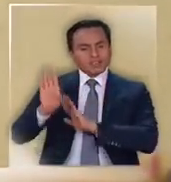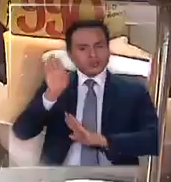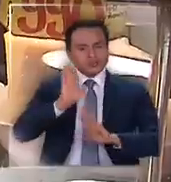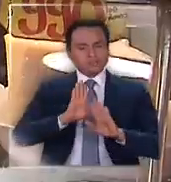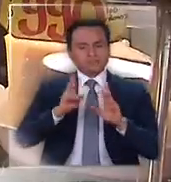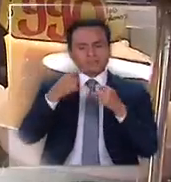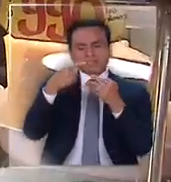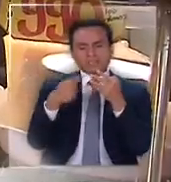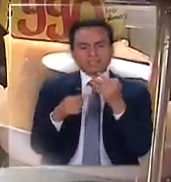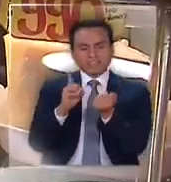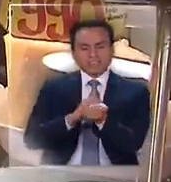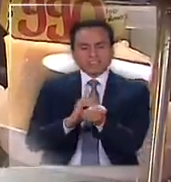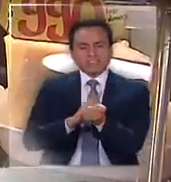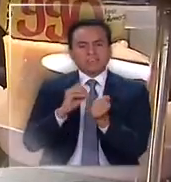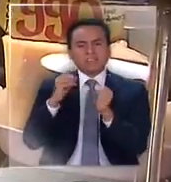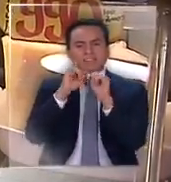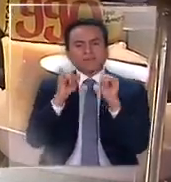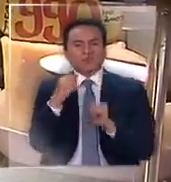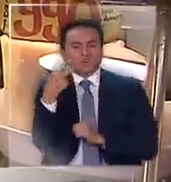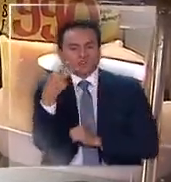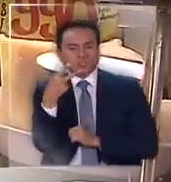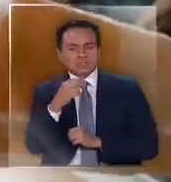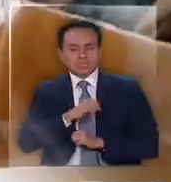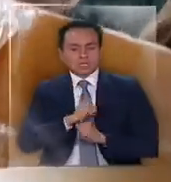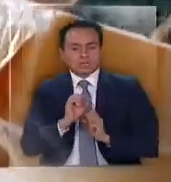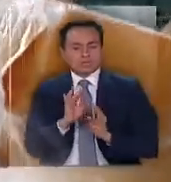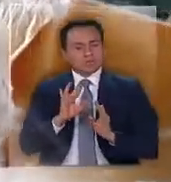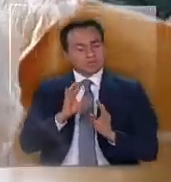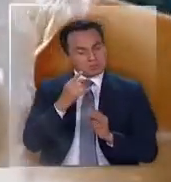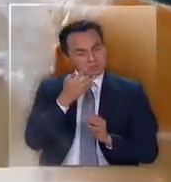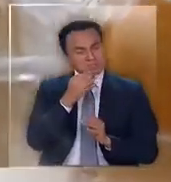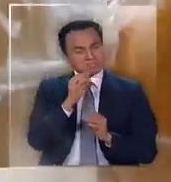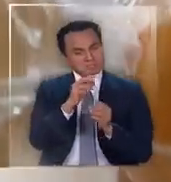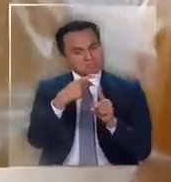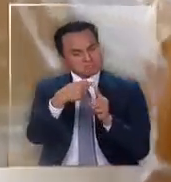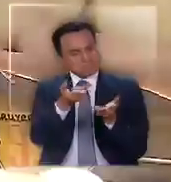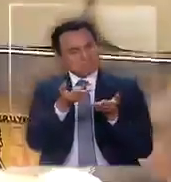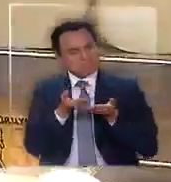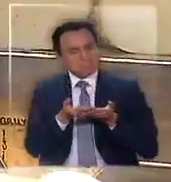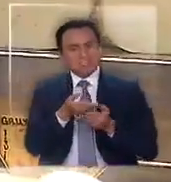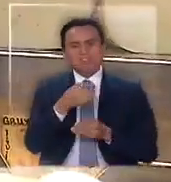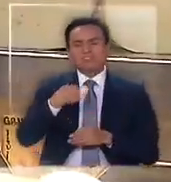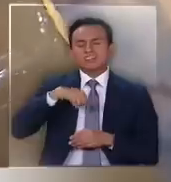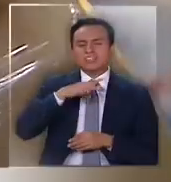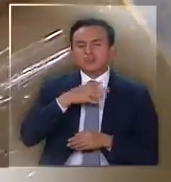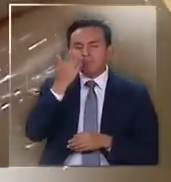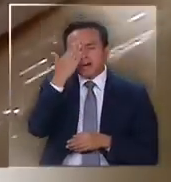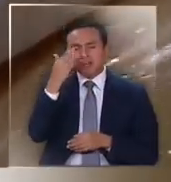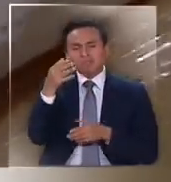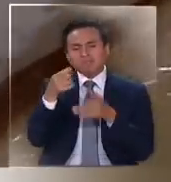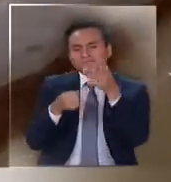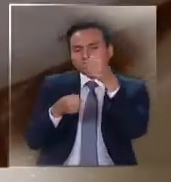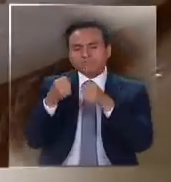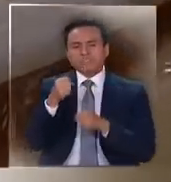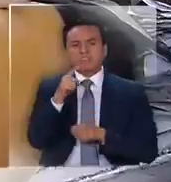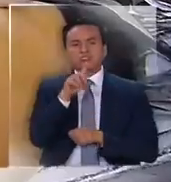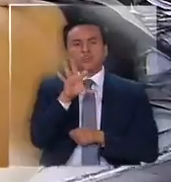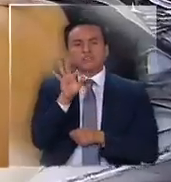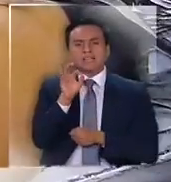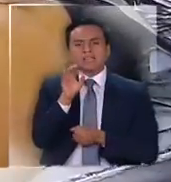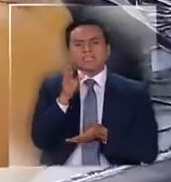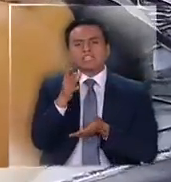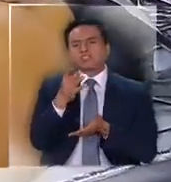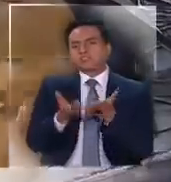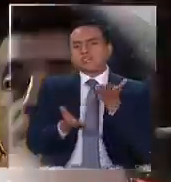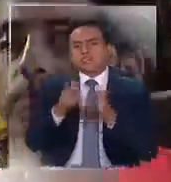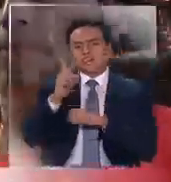frente a diabetes tipo 2 y frente a infarto, curiosamente. Los chilenos somos malos para los lácteos, 150 litros al año